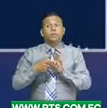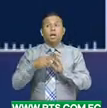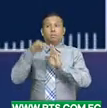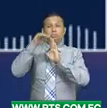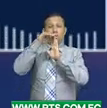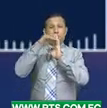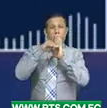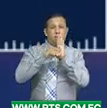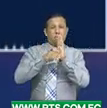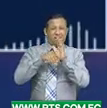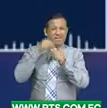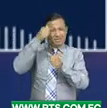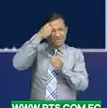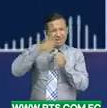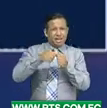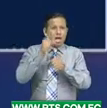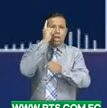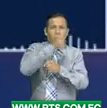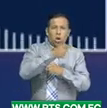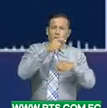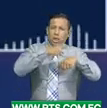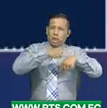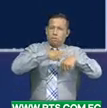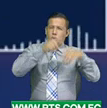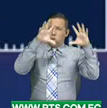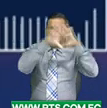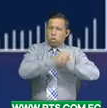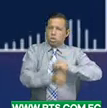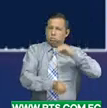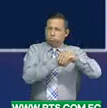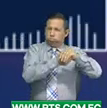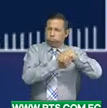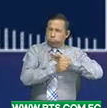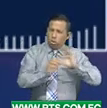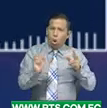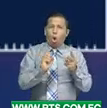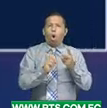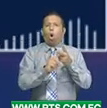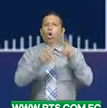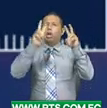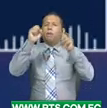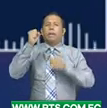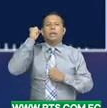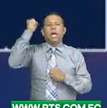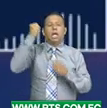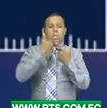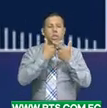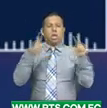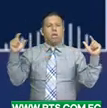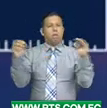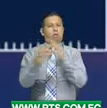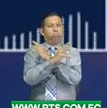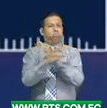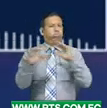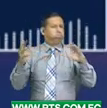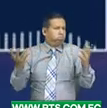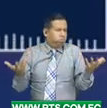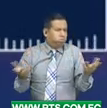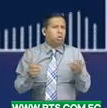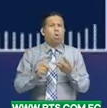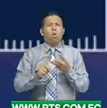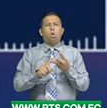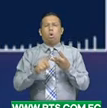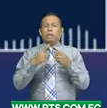excepcionales como el toque de queda o las restricciones al derecho de libre asociación van